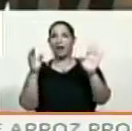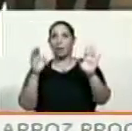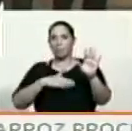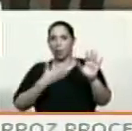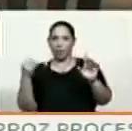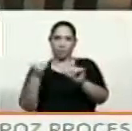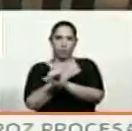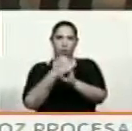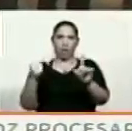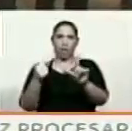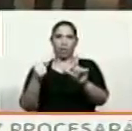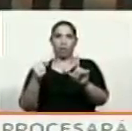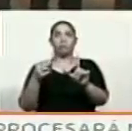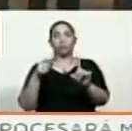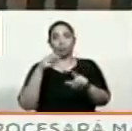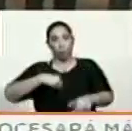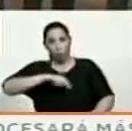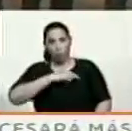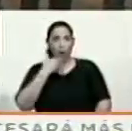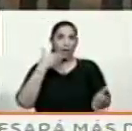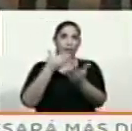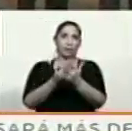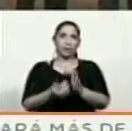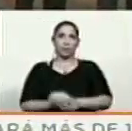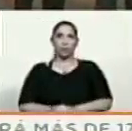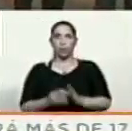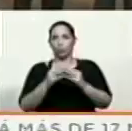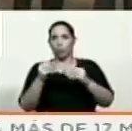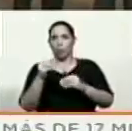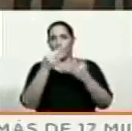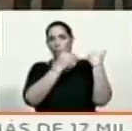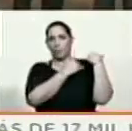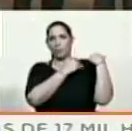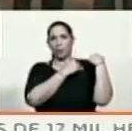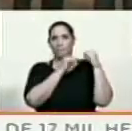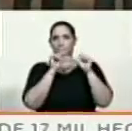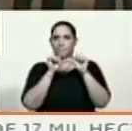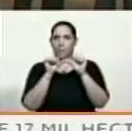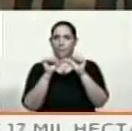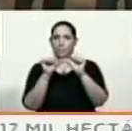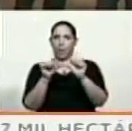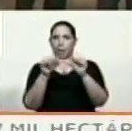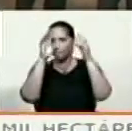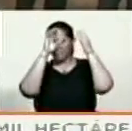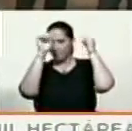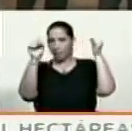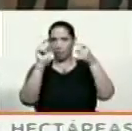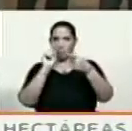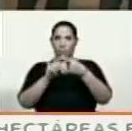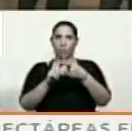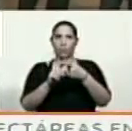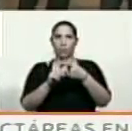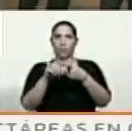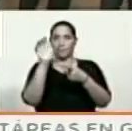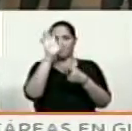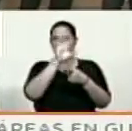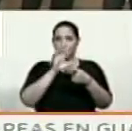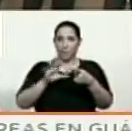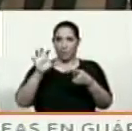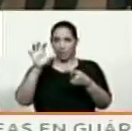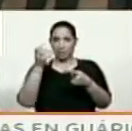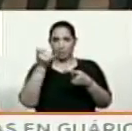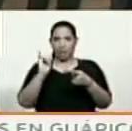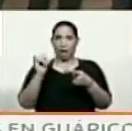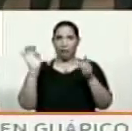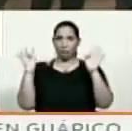agradecemos a todos los representantes permanentes, embajadores de los países que aquí están